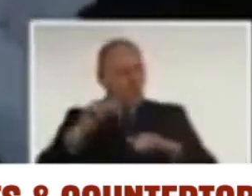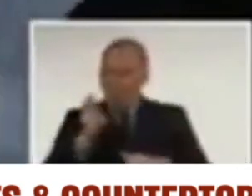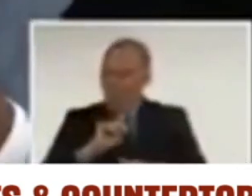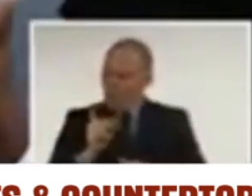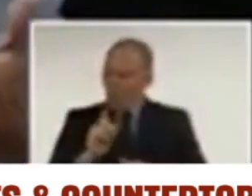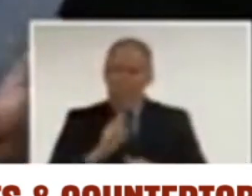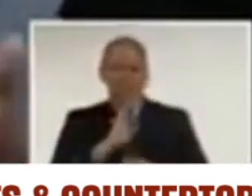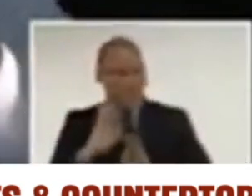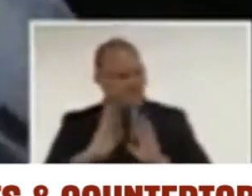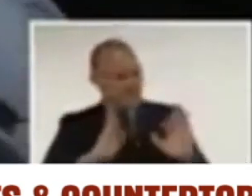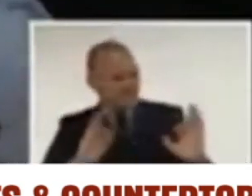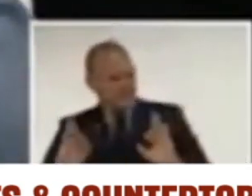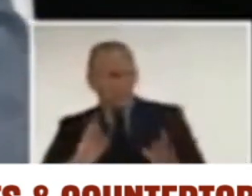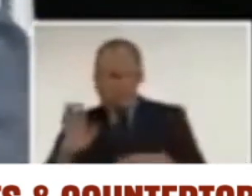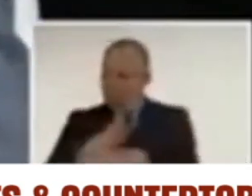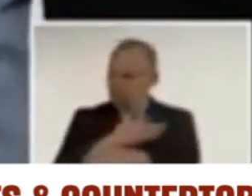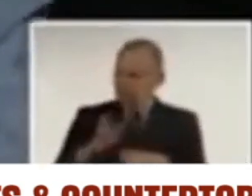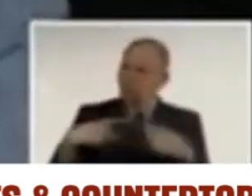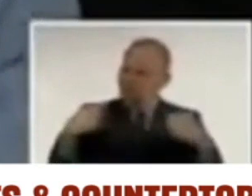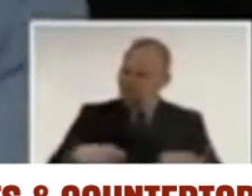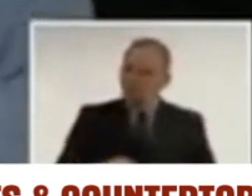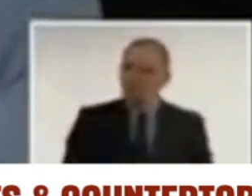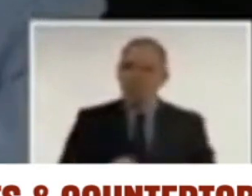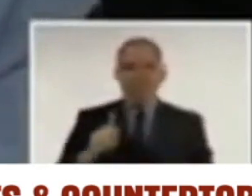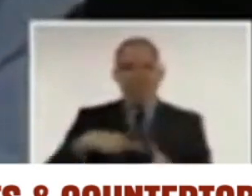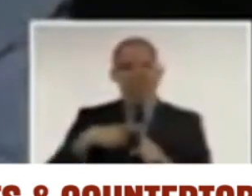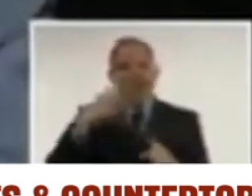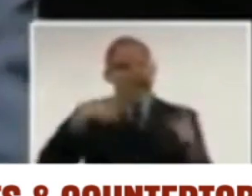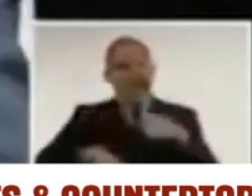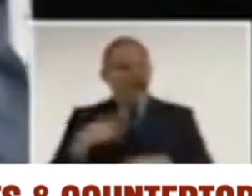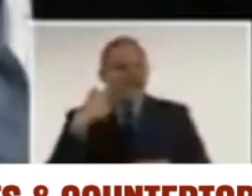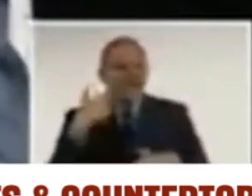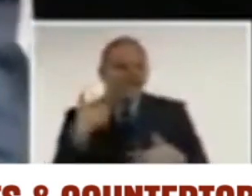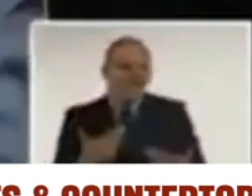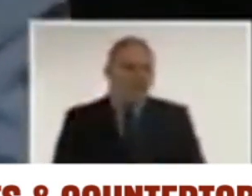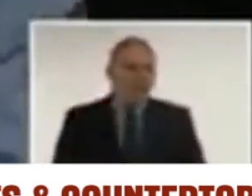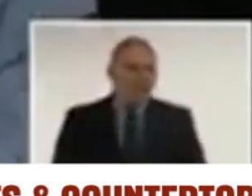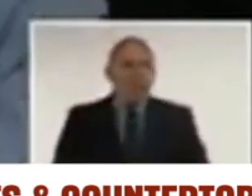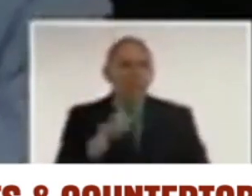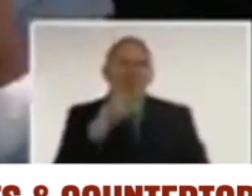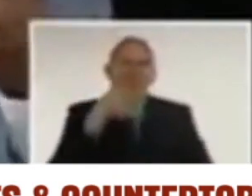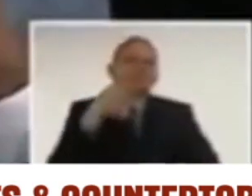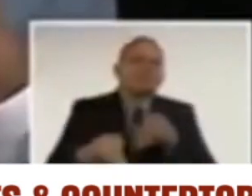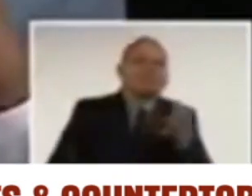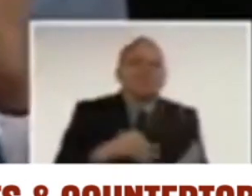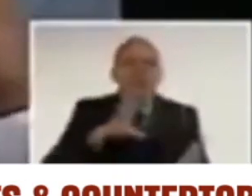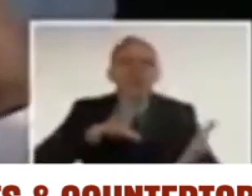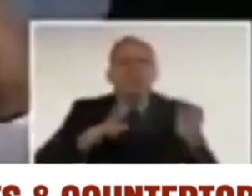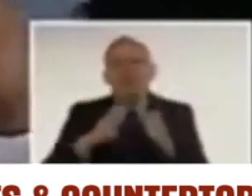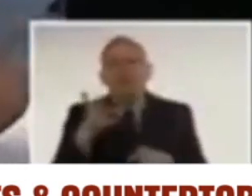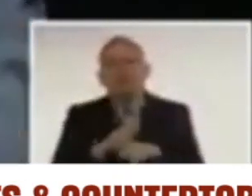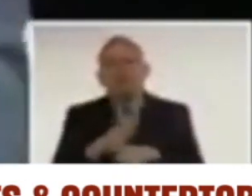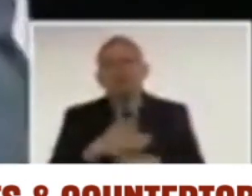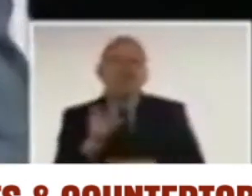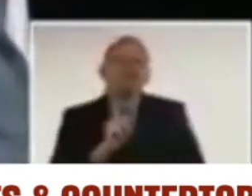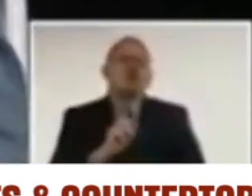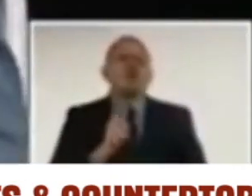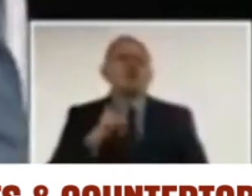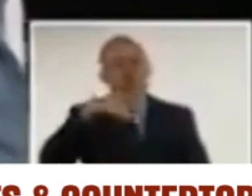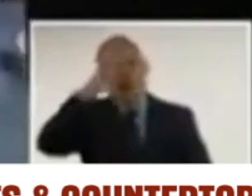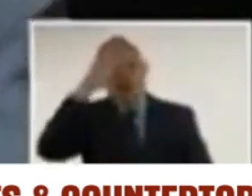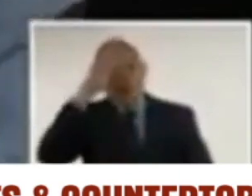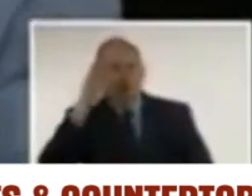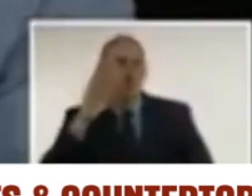en muchas oportunidades nuestros recursos de alusión a lo patriótico son recursos totalmente alejados de